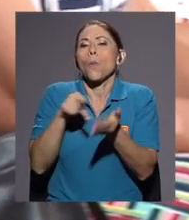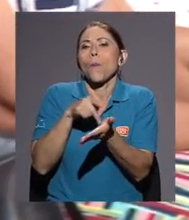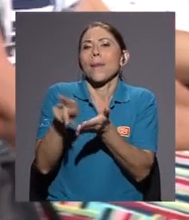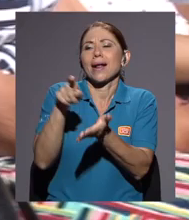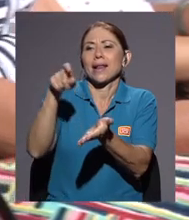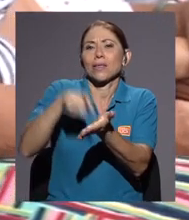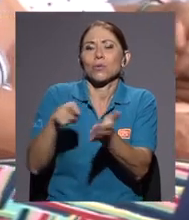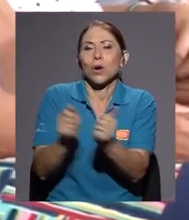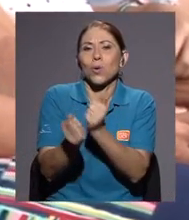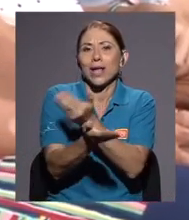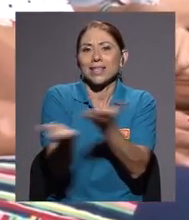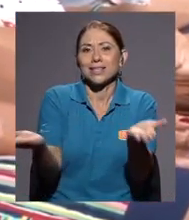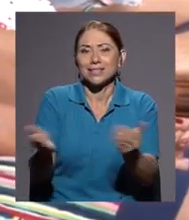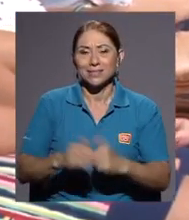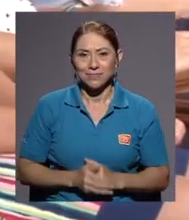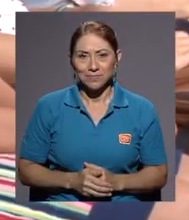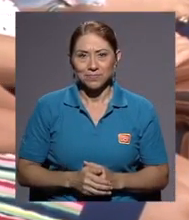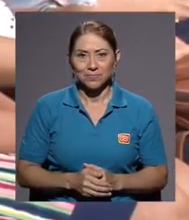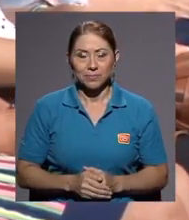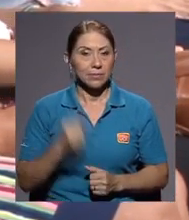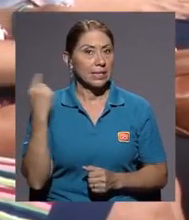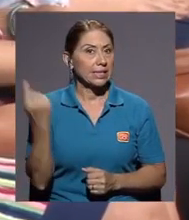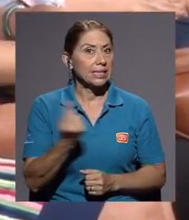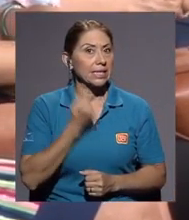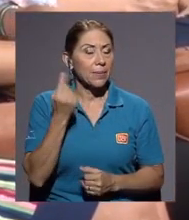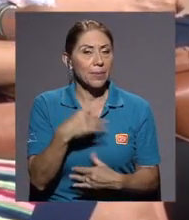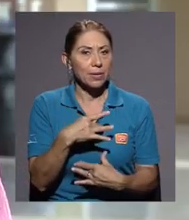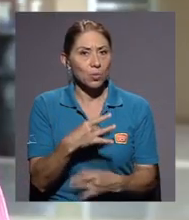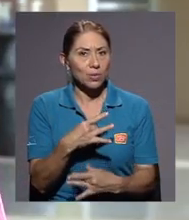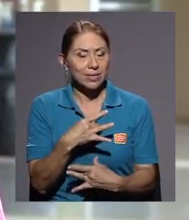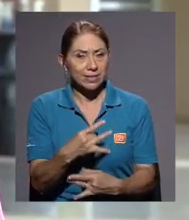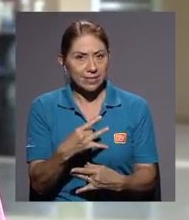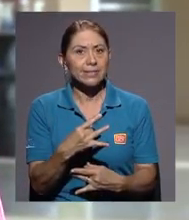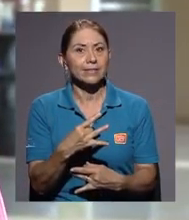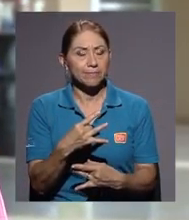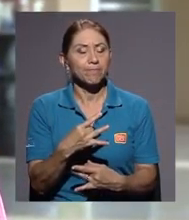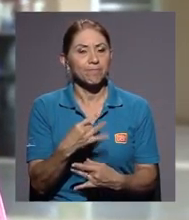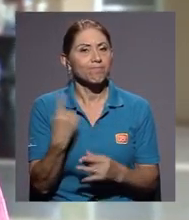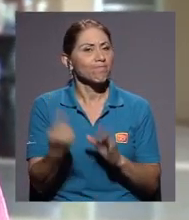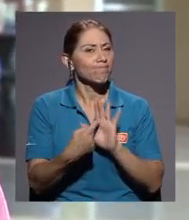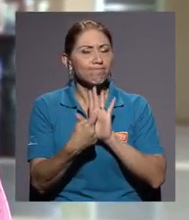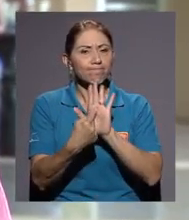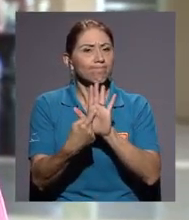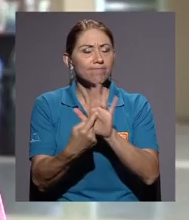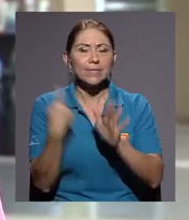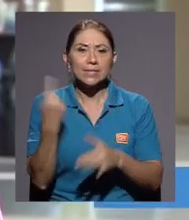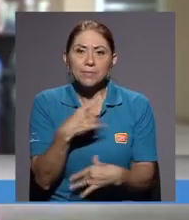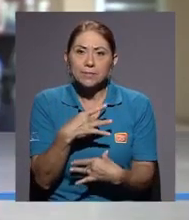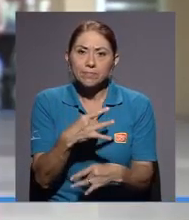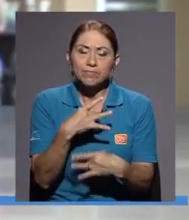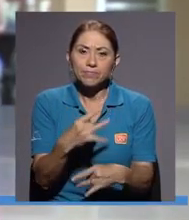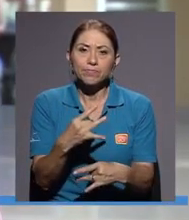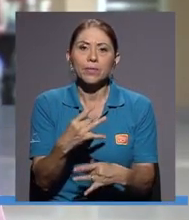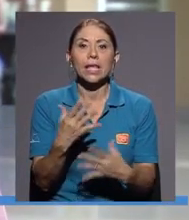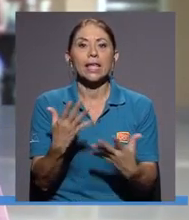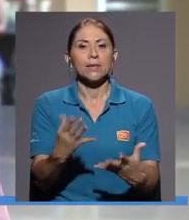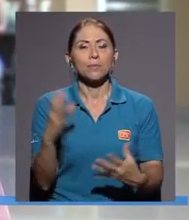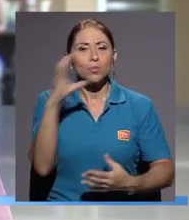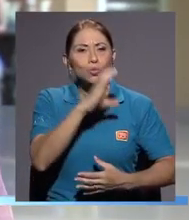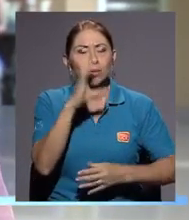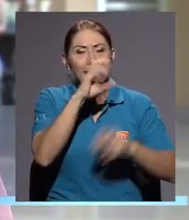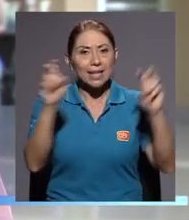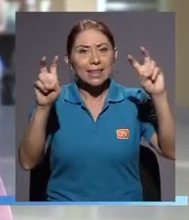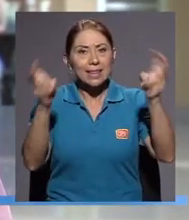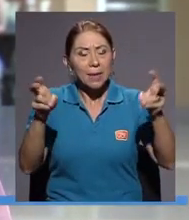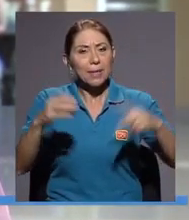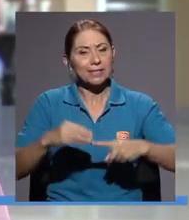ellas. Pues siempre hay un interés, digamos muy manifiesto, de buscar temas que realmente sean